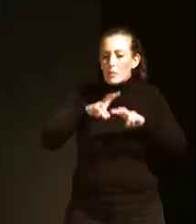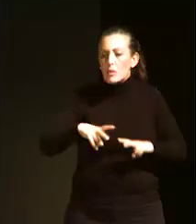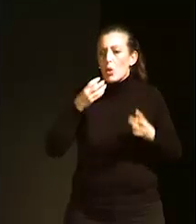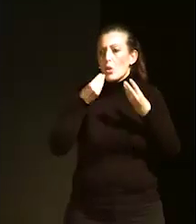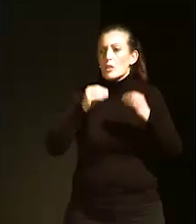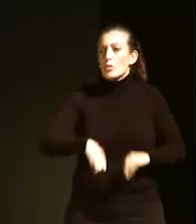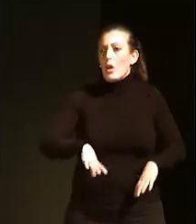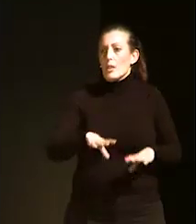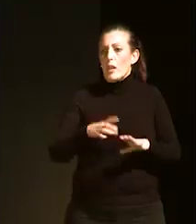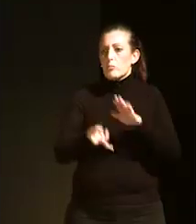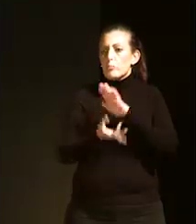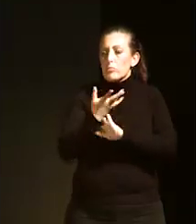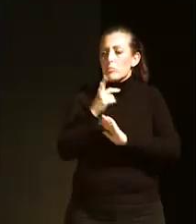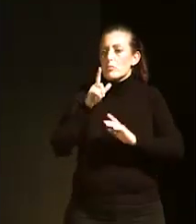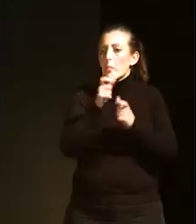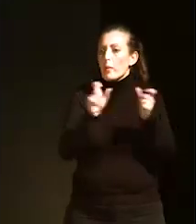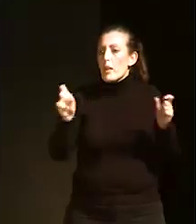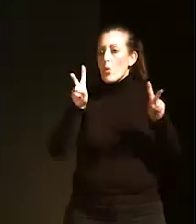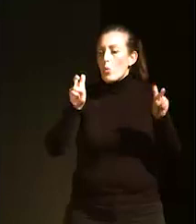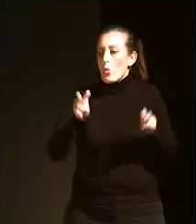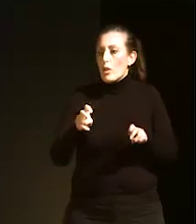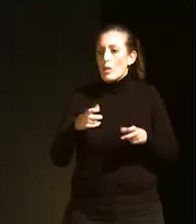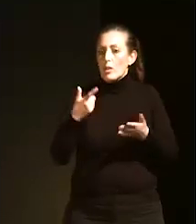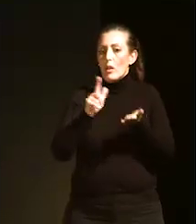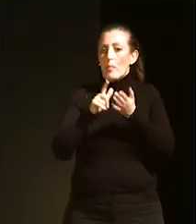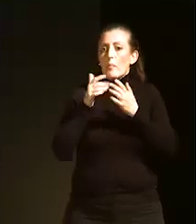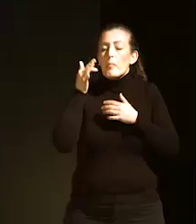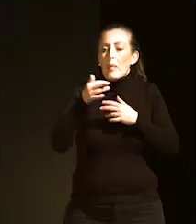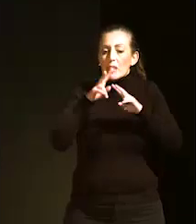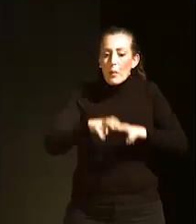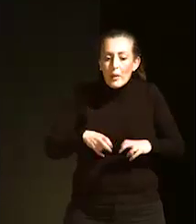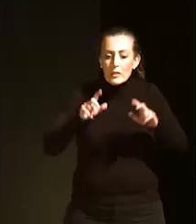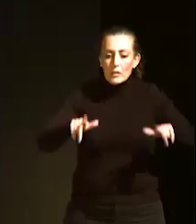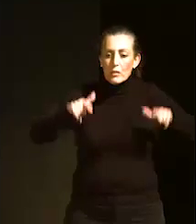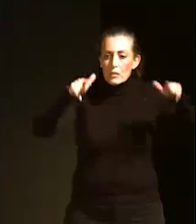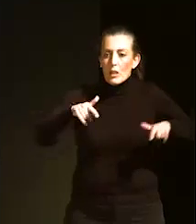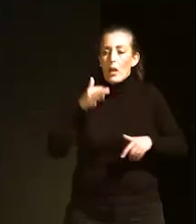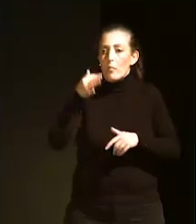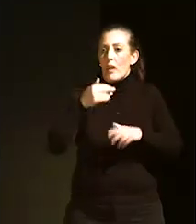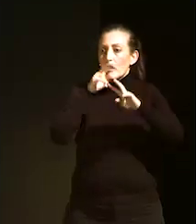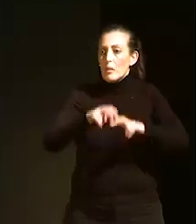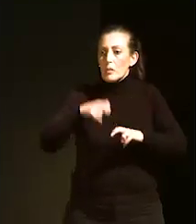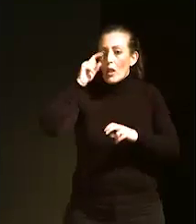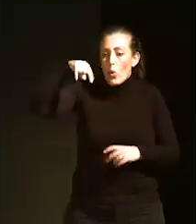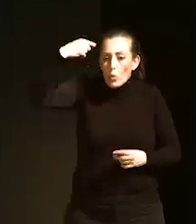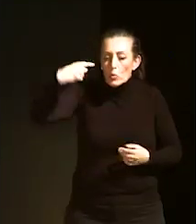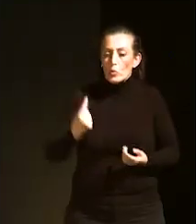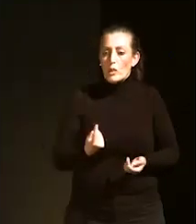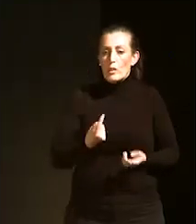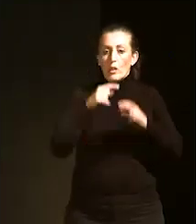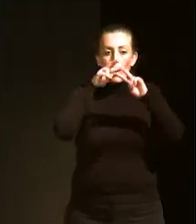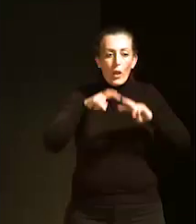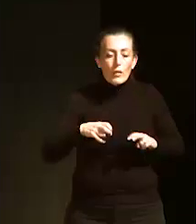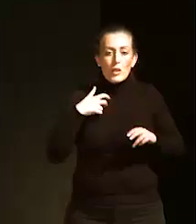histórica la investigación escénica la investigación de la propia cultura por supuesto y la